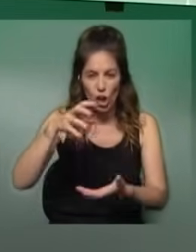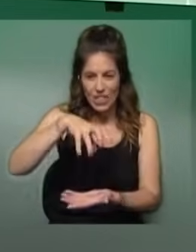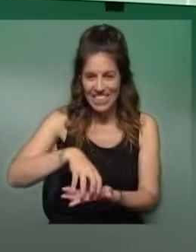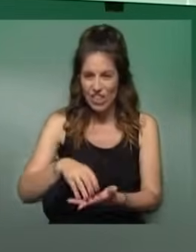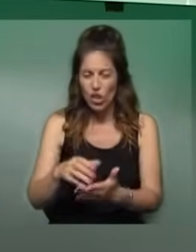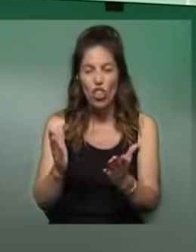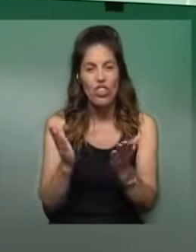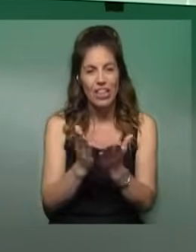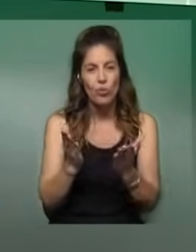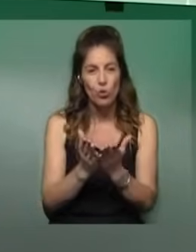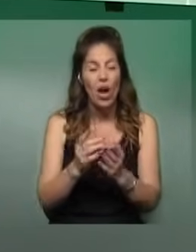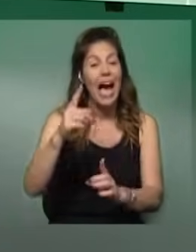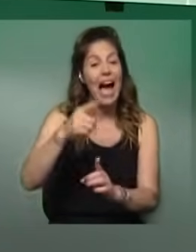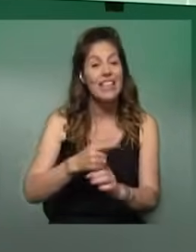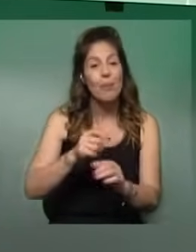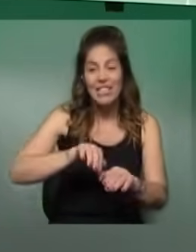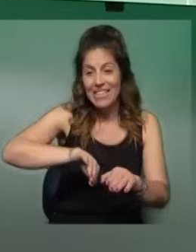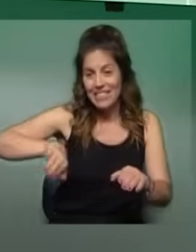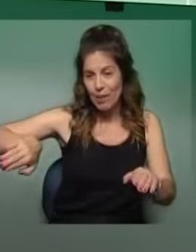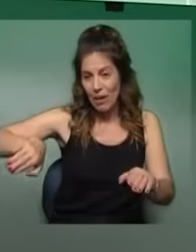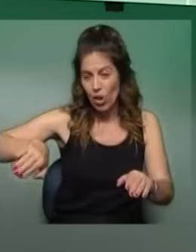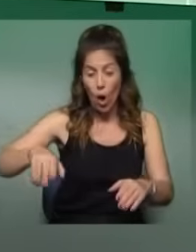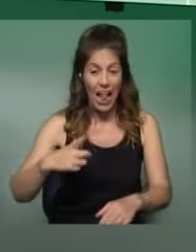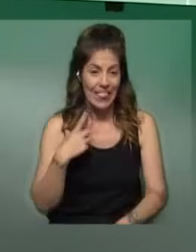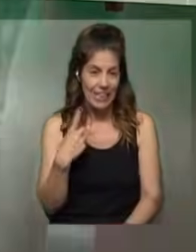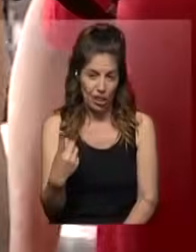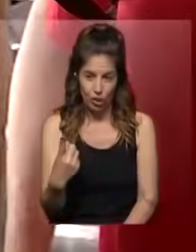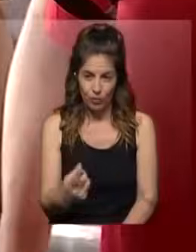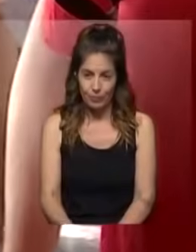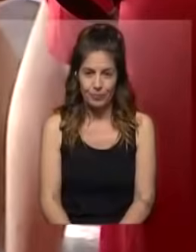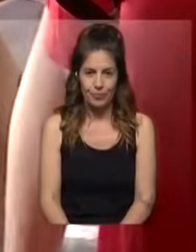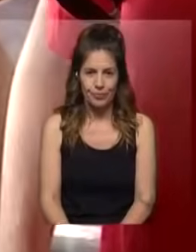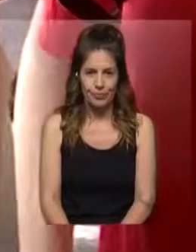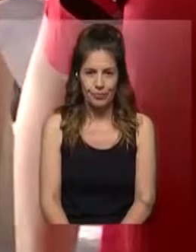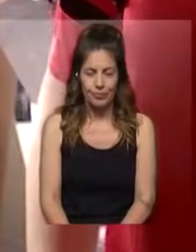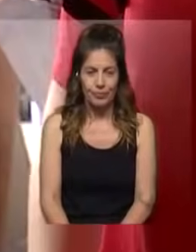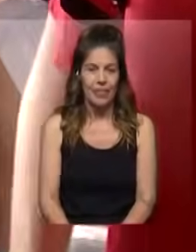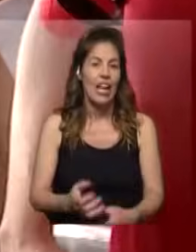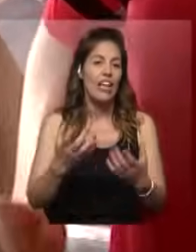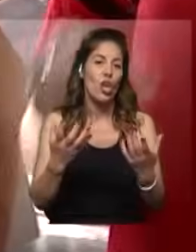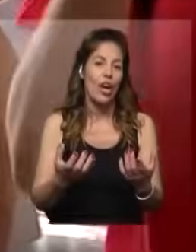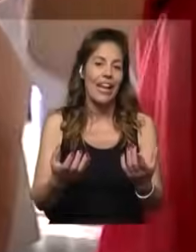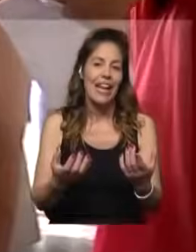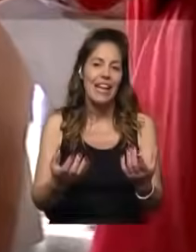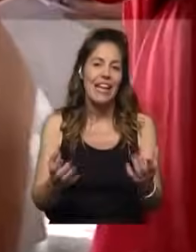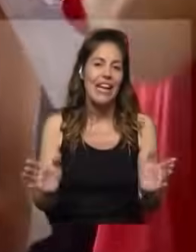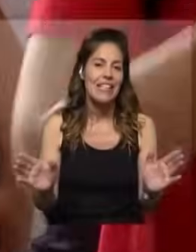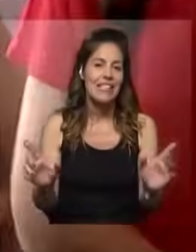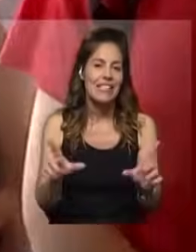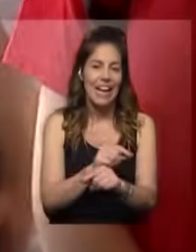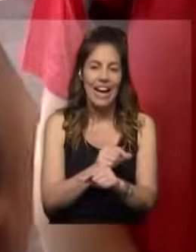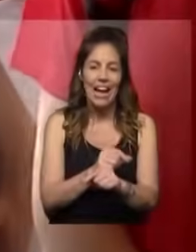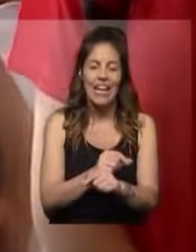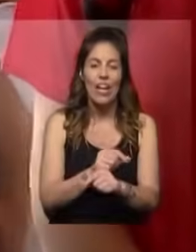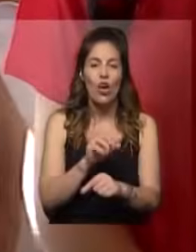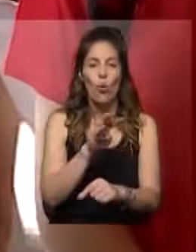hace meses tiene separado de su cargo a su director esta pretensión del cierre de más del 43 de